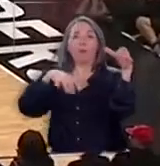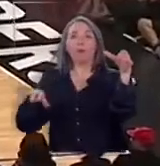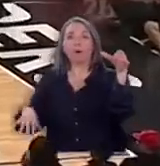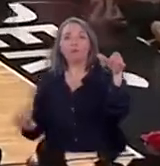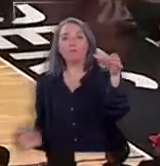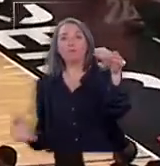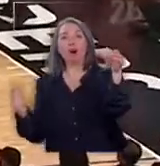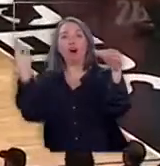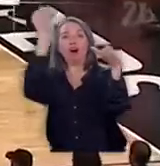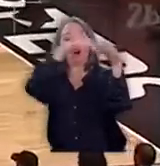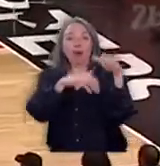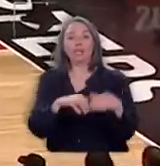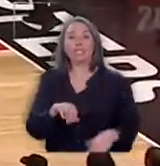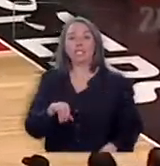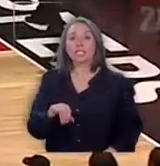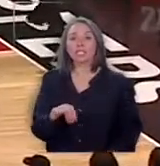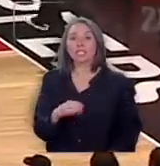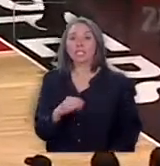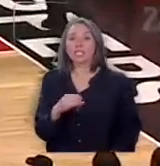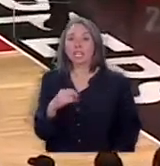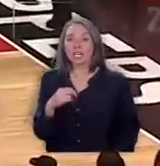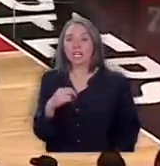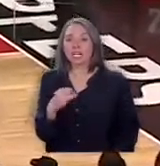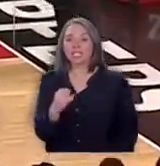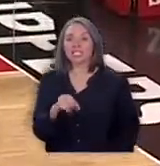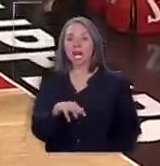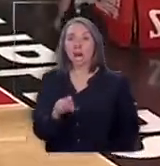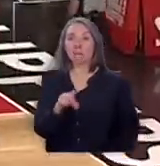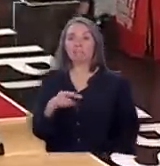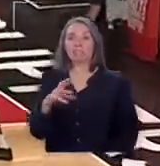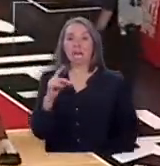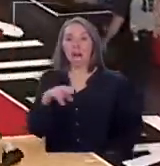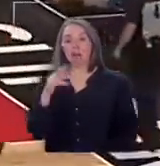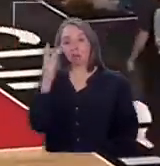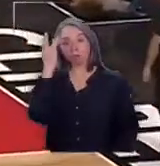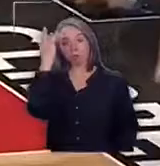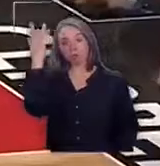Mira James harden genio en la